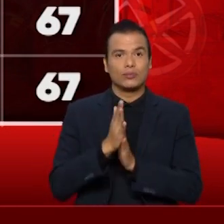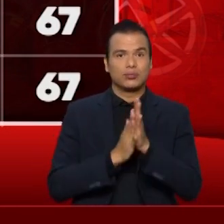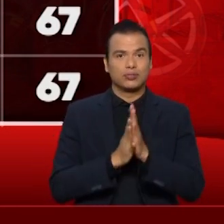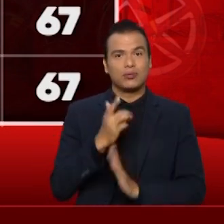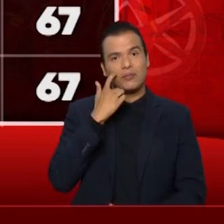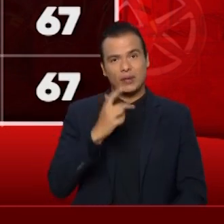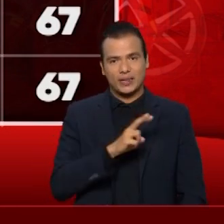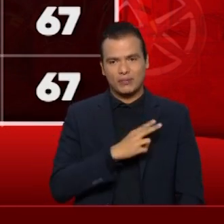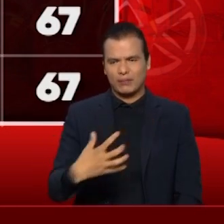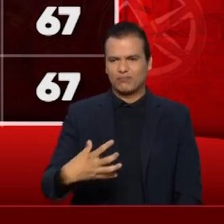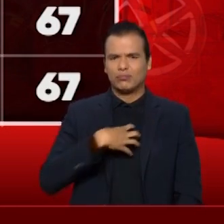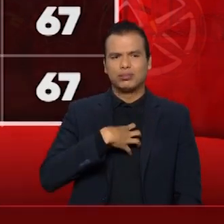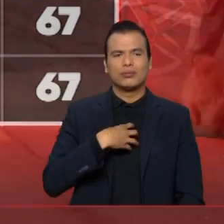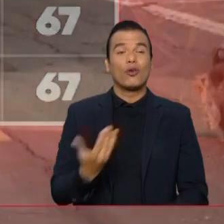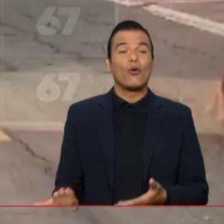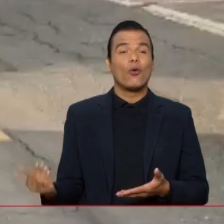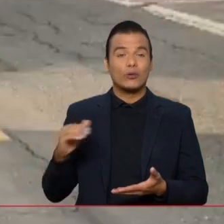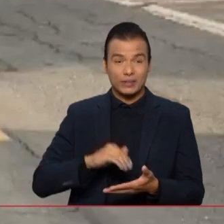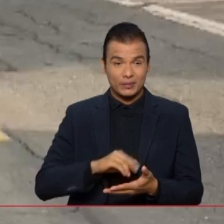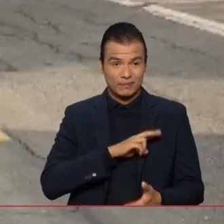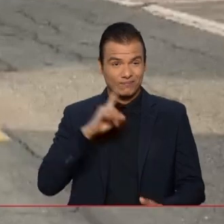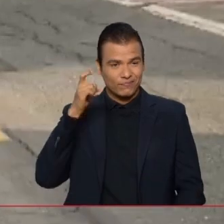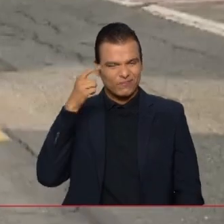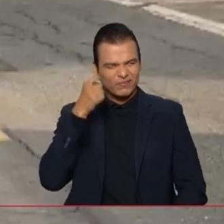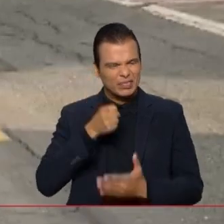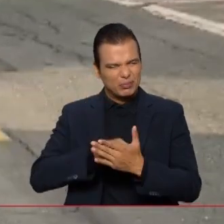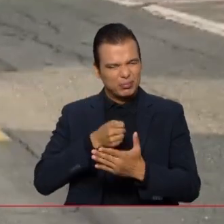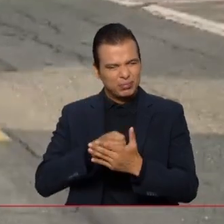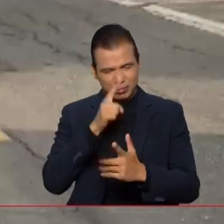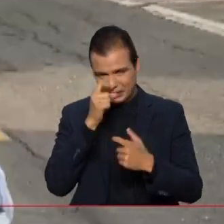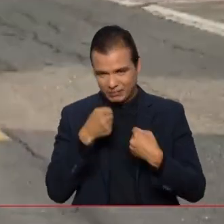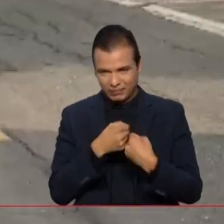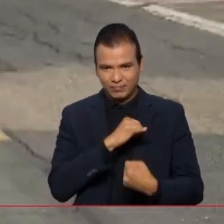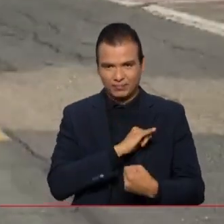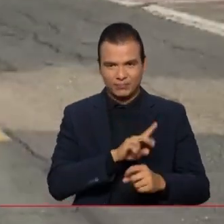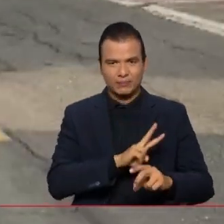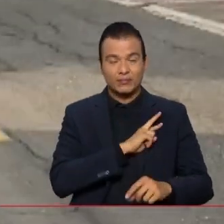trabajando, gestando con la gobernación del Valle del Cauca, Intervalle, y cada